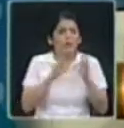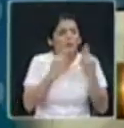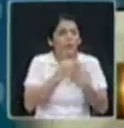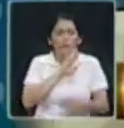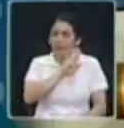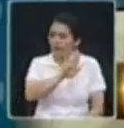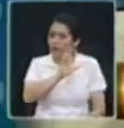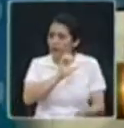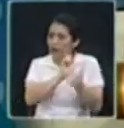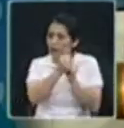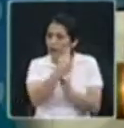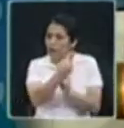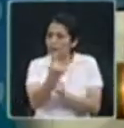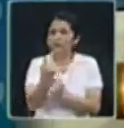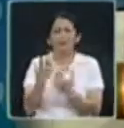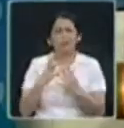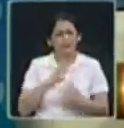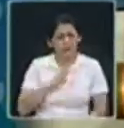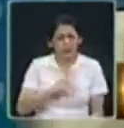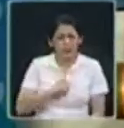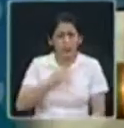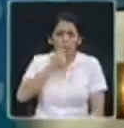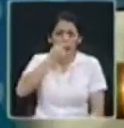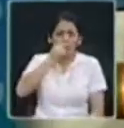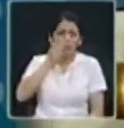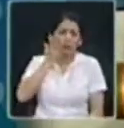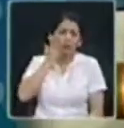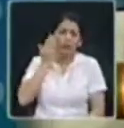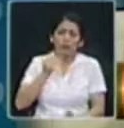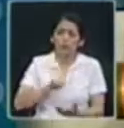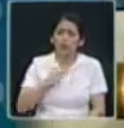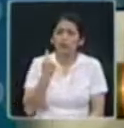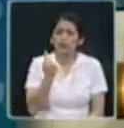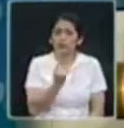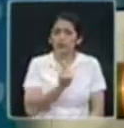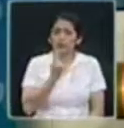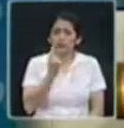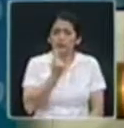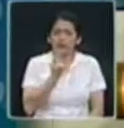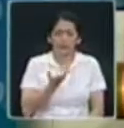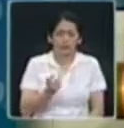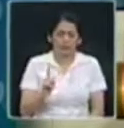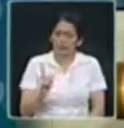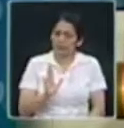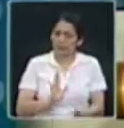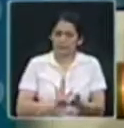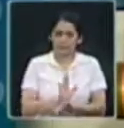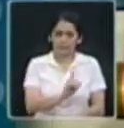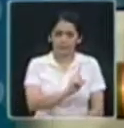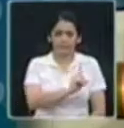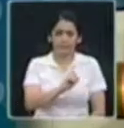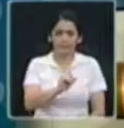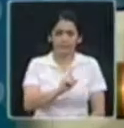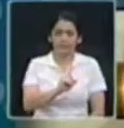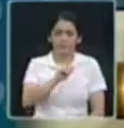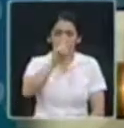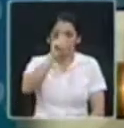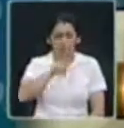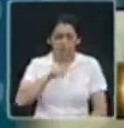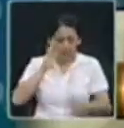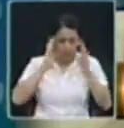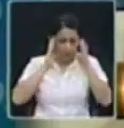una sociedad que también nos exige respuesta, y nosotros también exigimos respuesta frente al hecho. Claro que sí, ¿qué